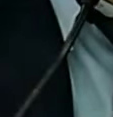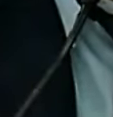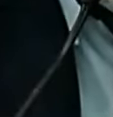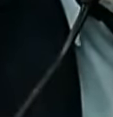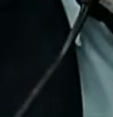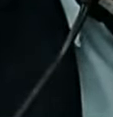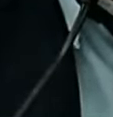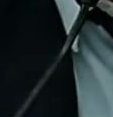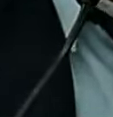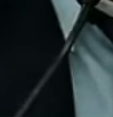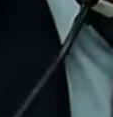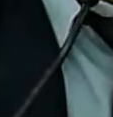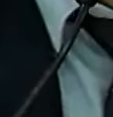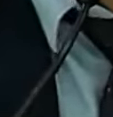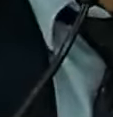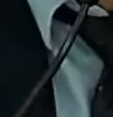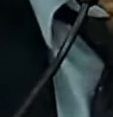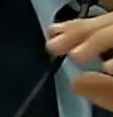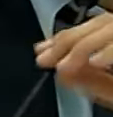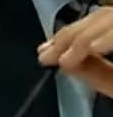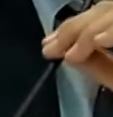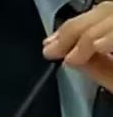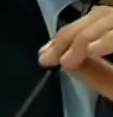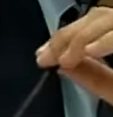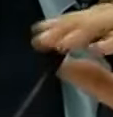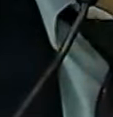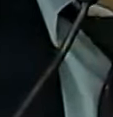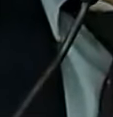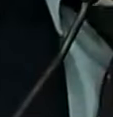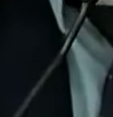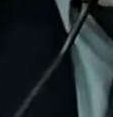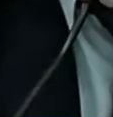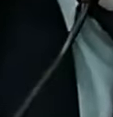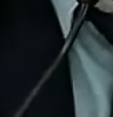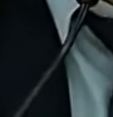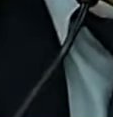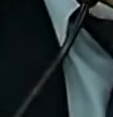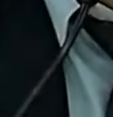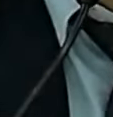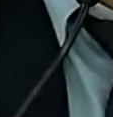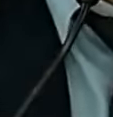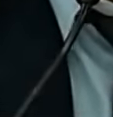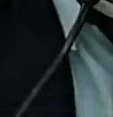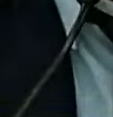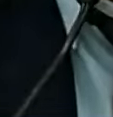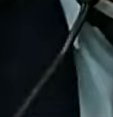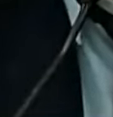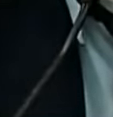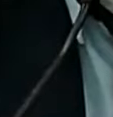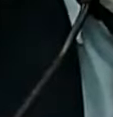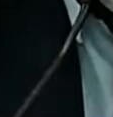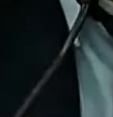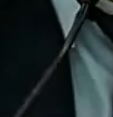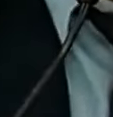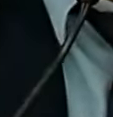porque Dios lo entendió así, no perdieron su vida, pero los disparos fueron a la altura donde